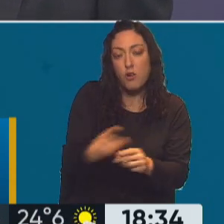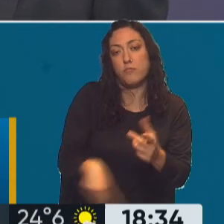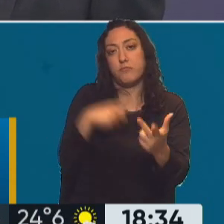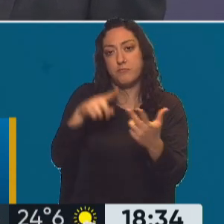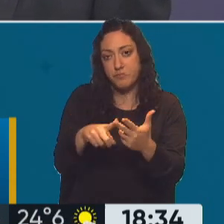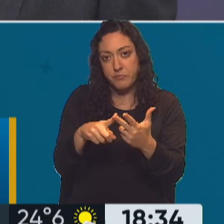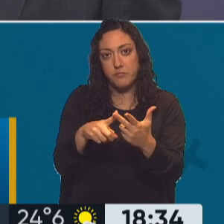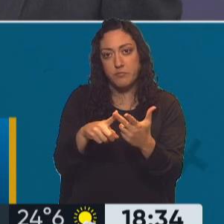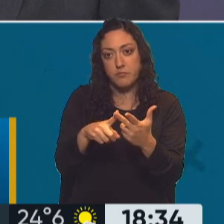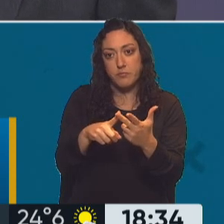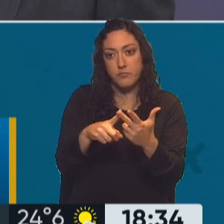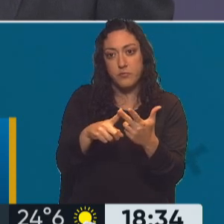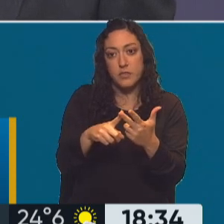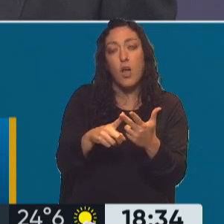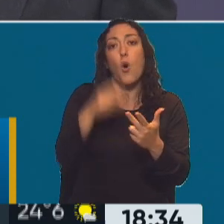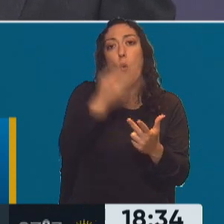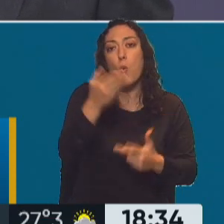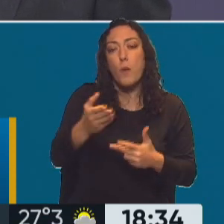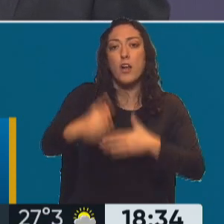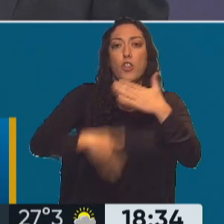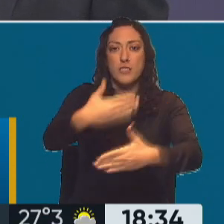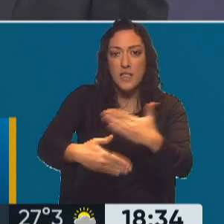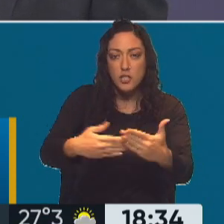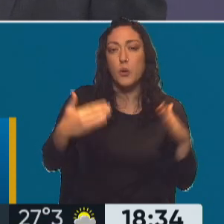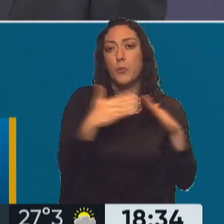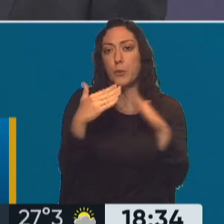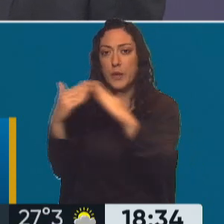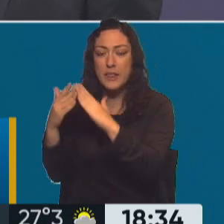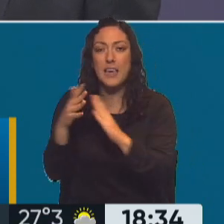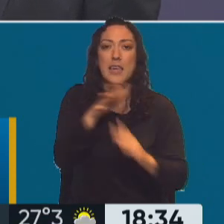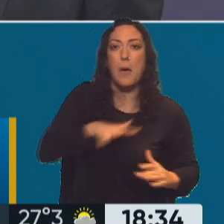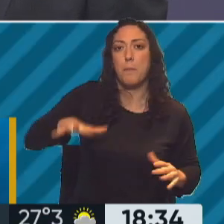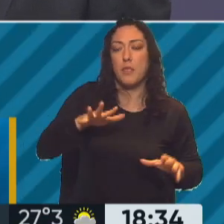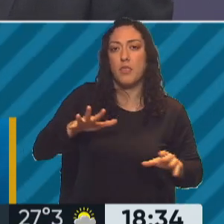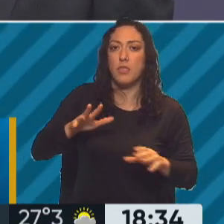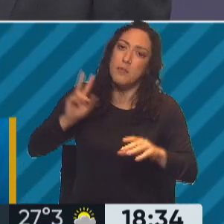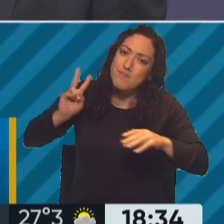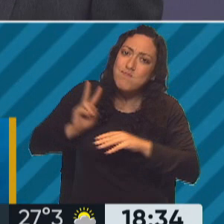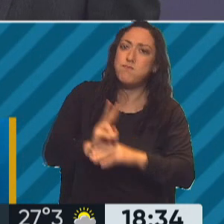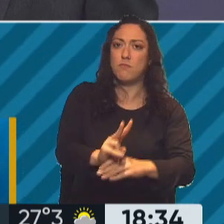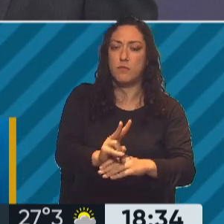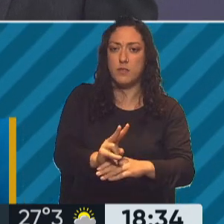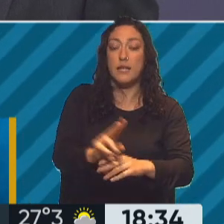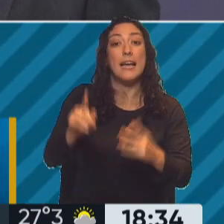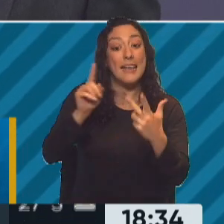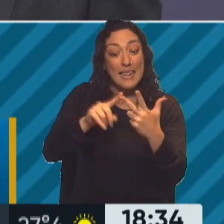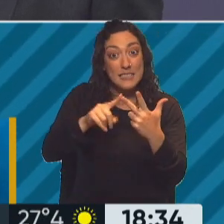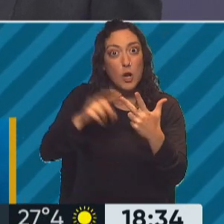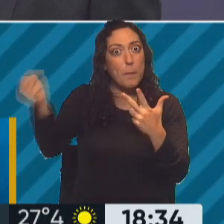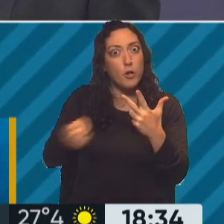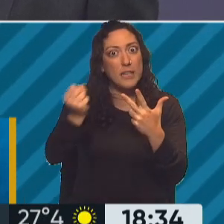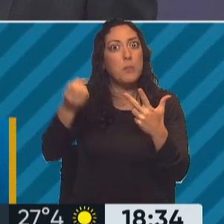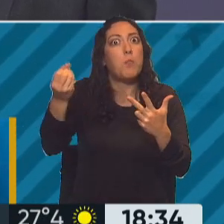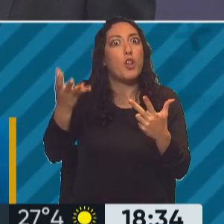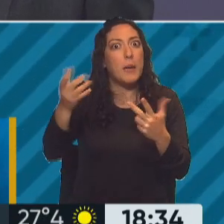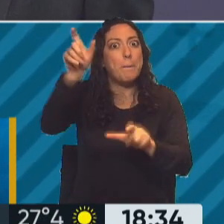es desarrollo humano, vivienda y protección del ambiente. Es importante destacar que este tercer tema lo eligió la ciudadanía. De